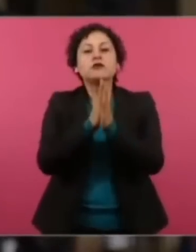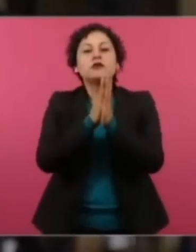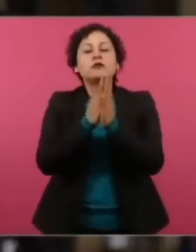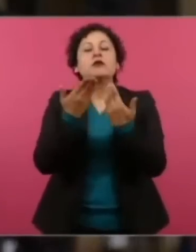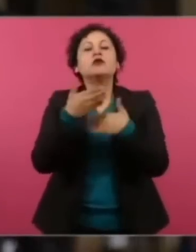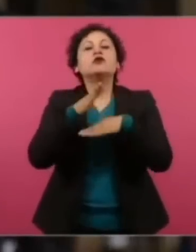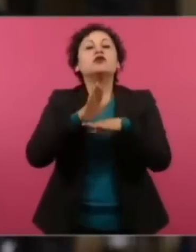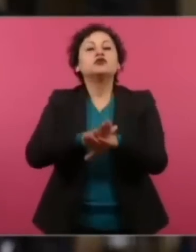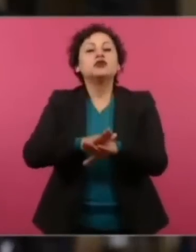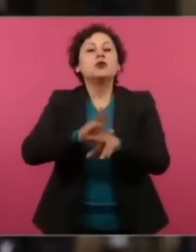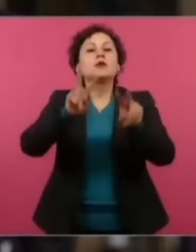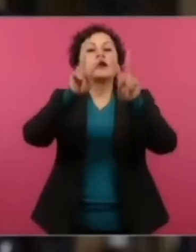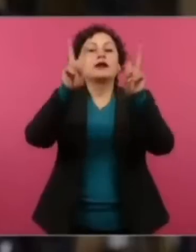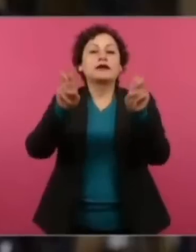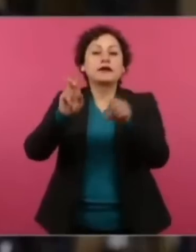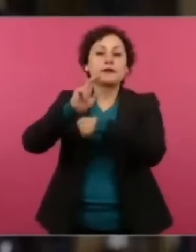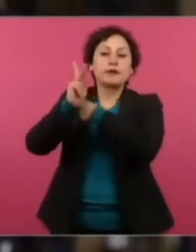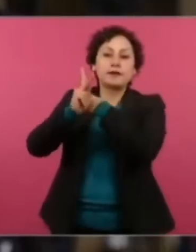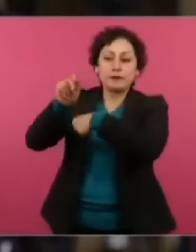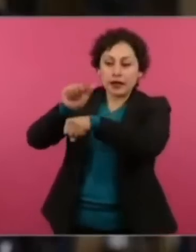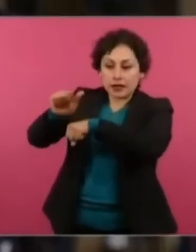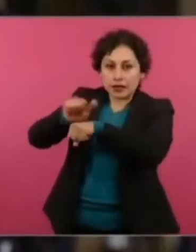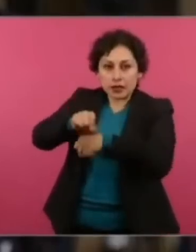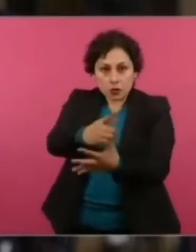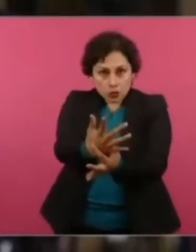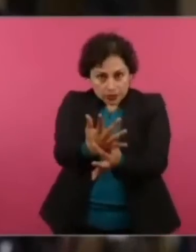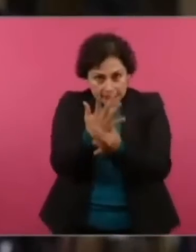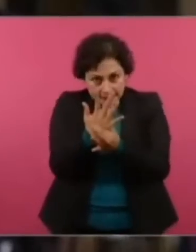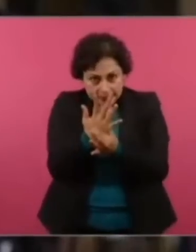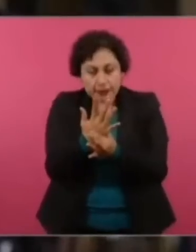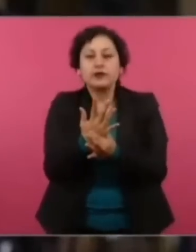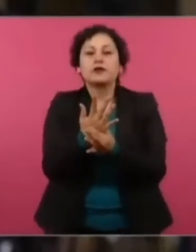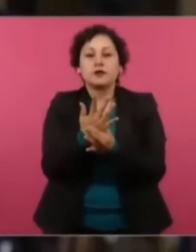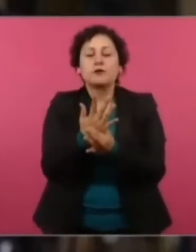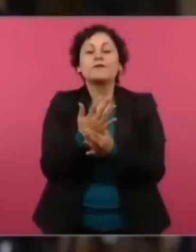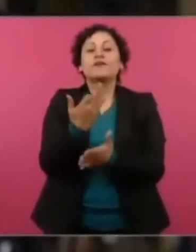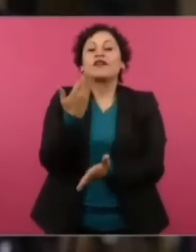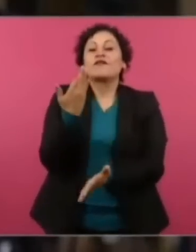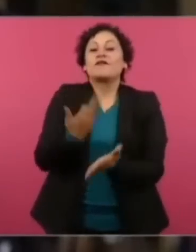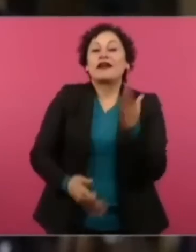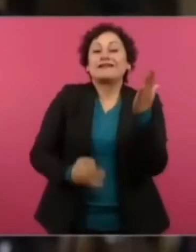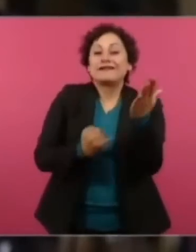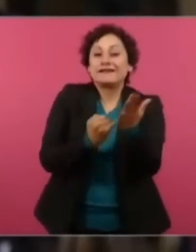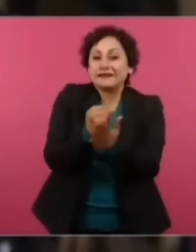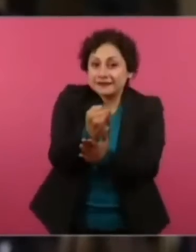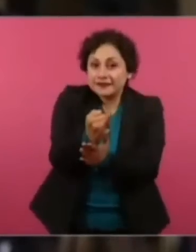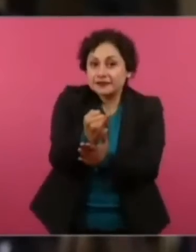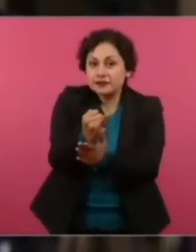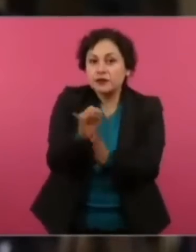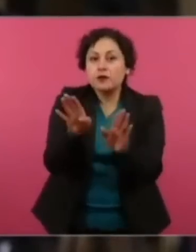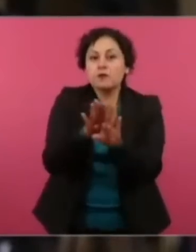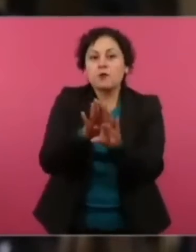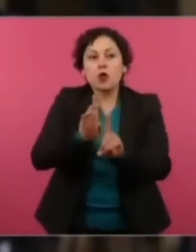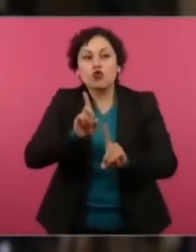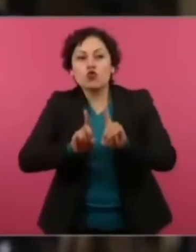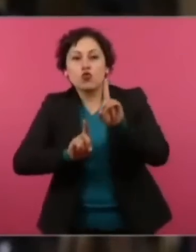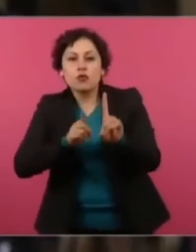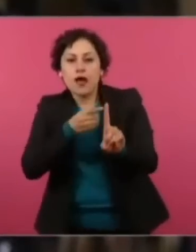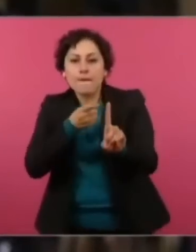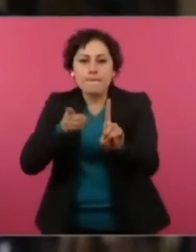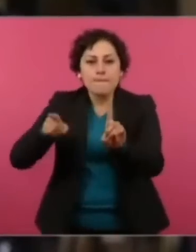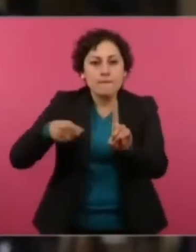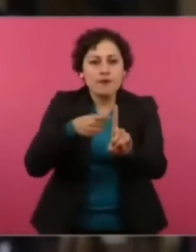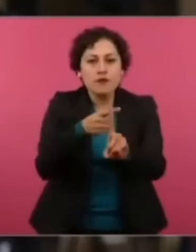la situación argentina, hablando de falta de decisión, zigzaguearon demasiado, siempre con